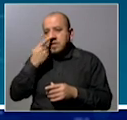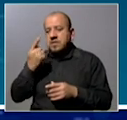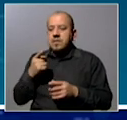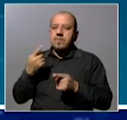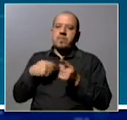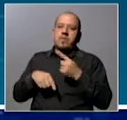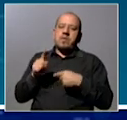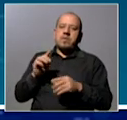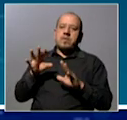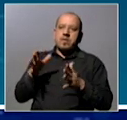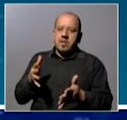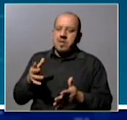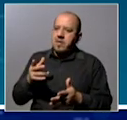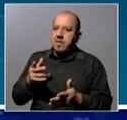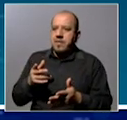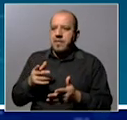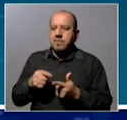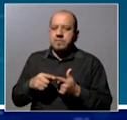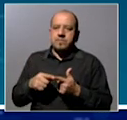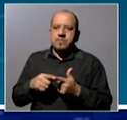pero que evidentemente